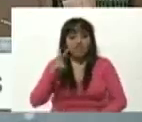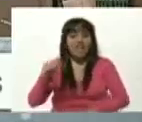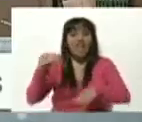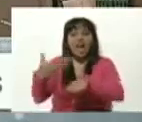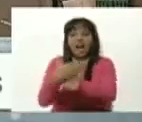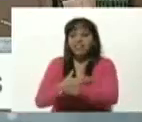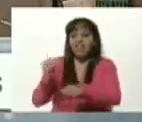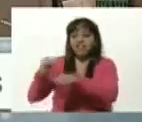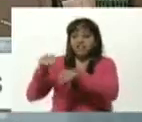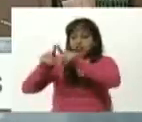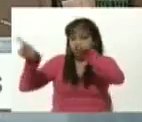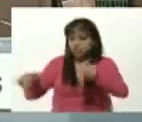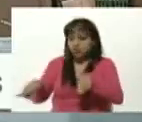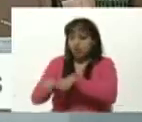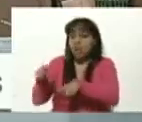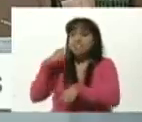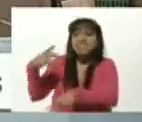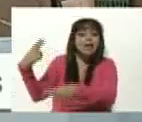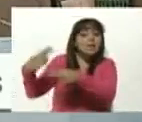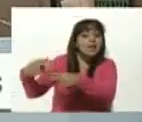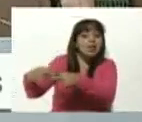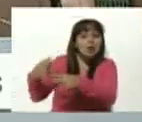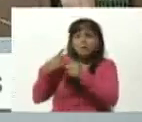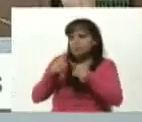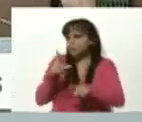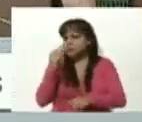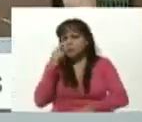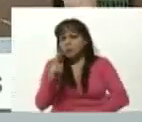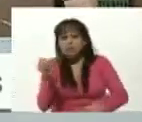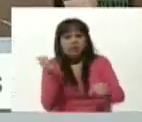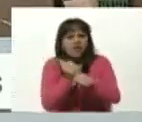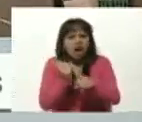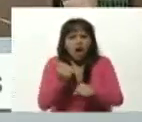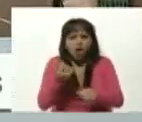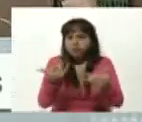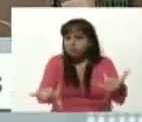vía, pero no vi trabajadores en tiempo real ahí.